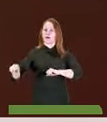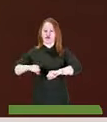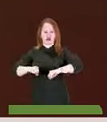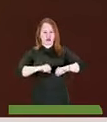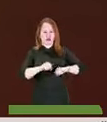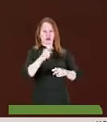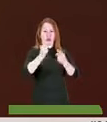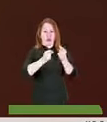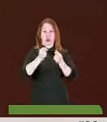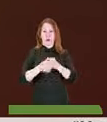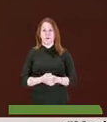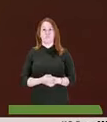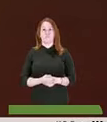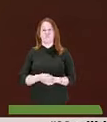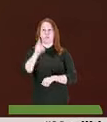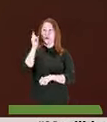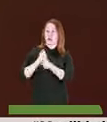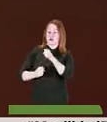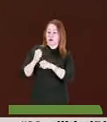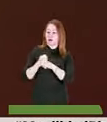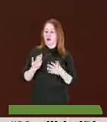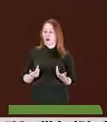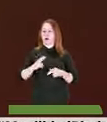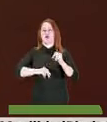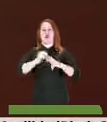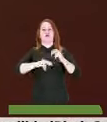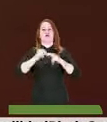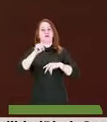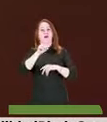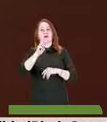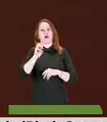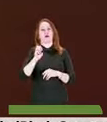económica. El año pasado con la obra de la 68 generamos un poco más de